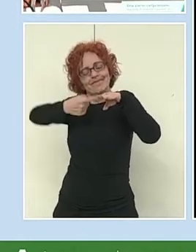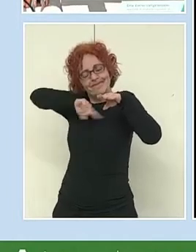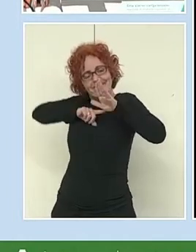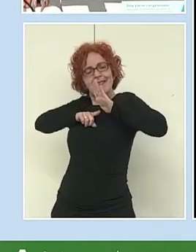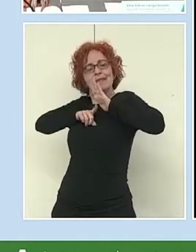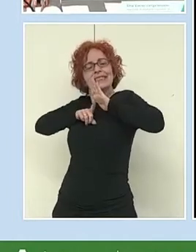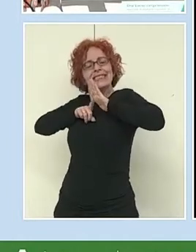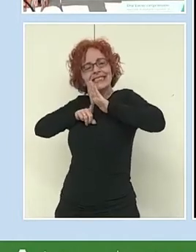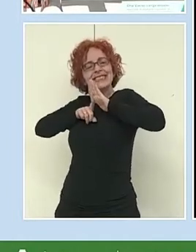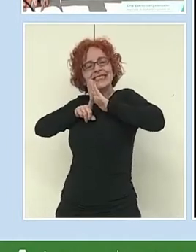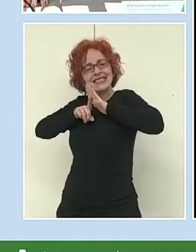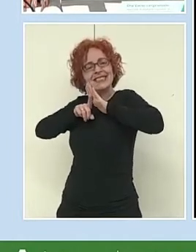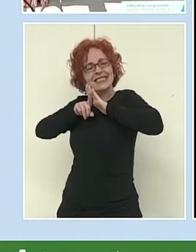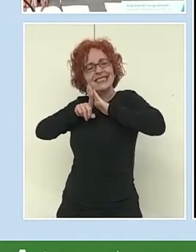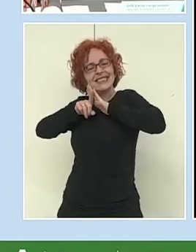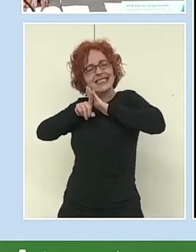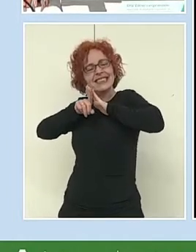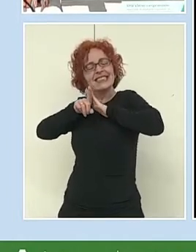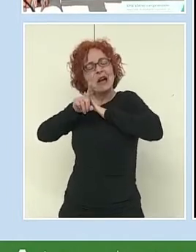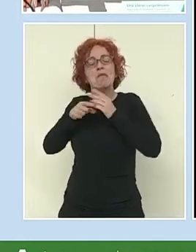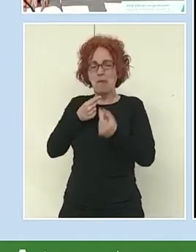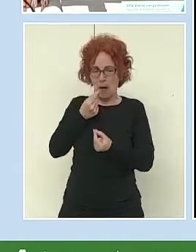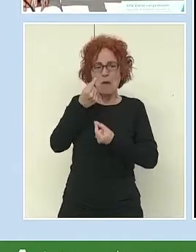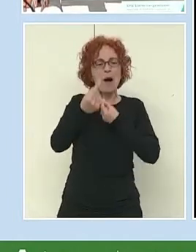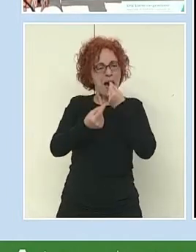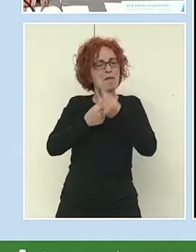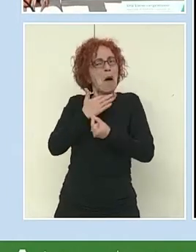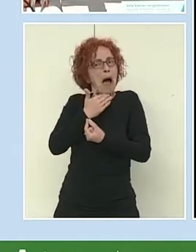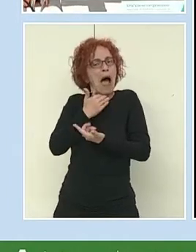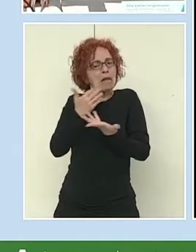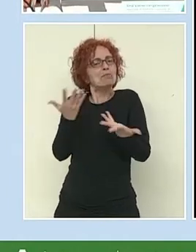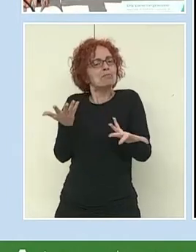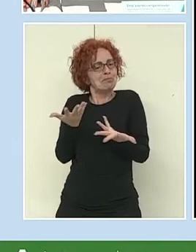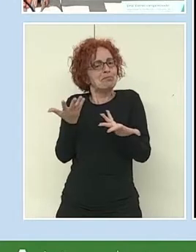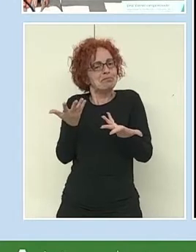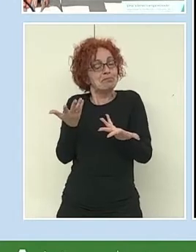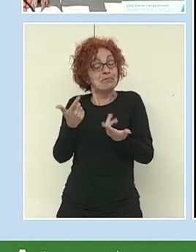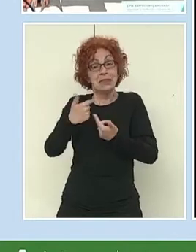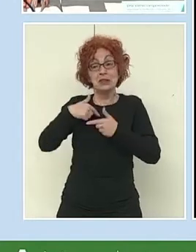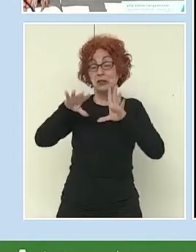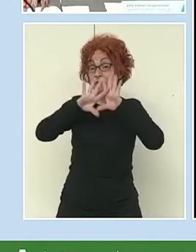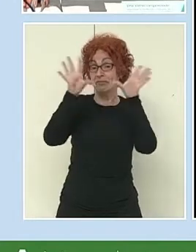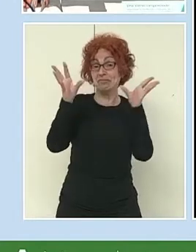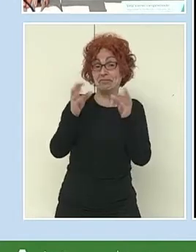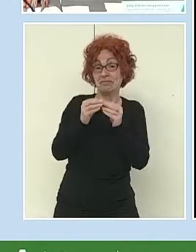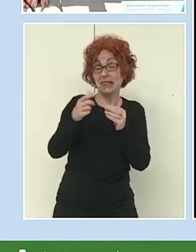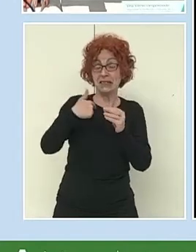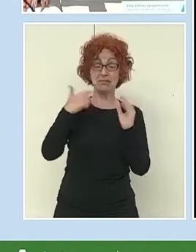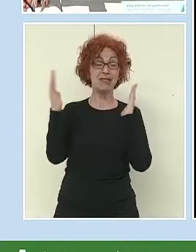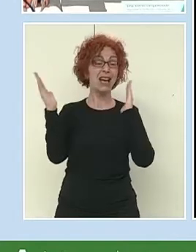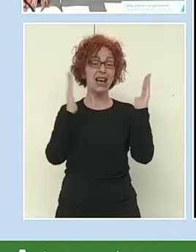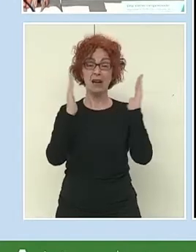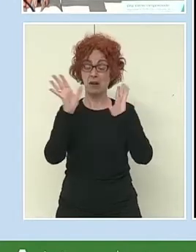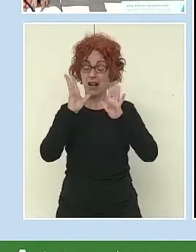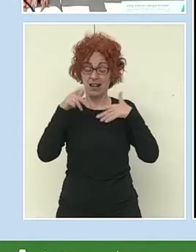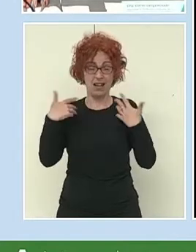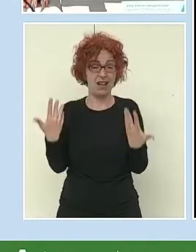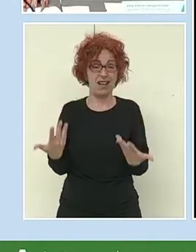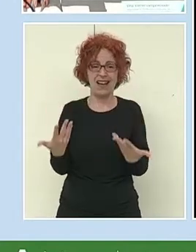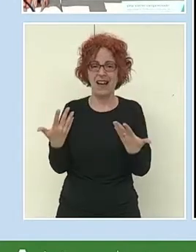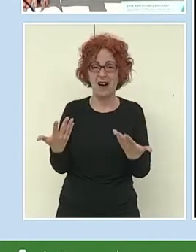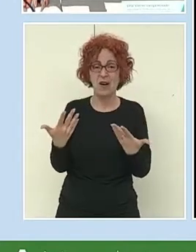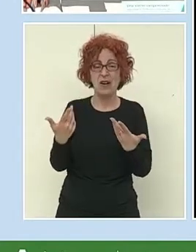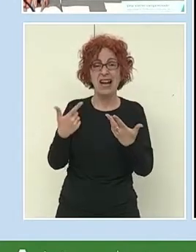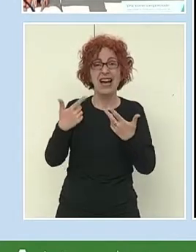muy, muy poquitos años, ¿no? Por lo tanto, ya para terminar, entre que estamos en una época en donde